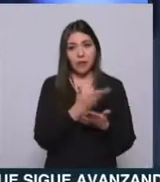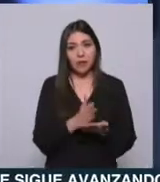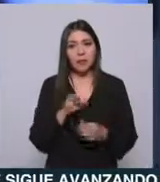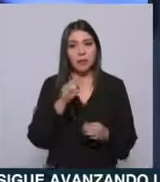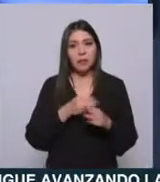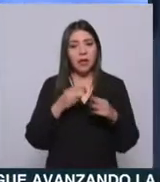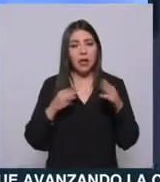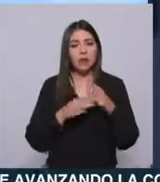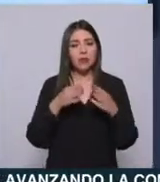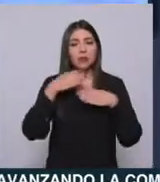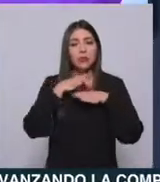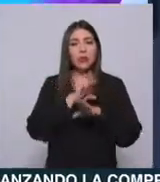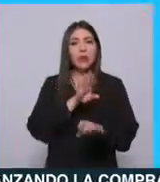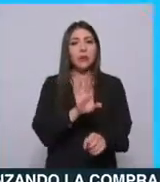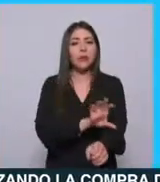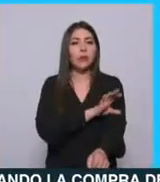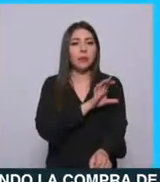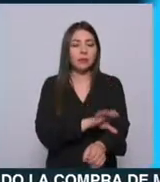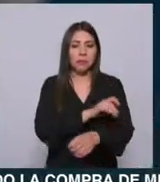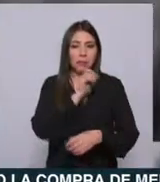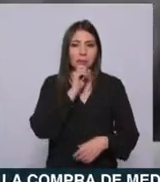material eléctrico. Vamos a ver.